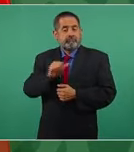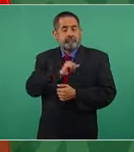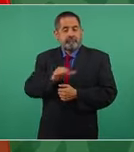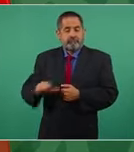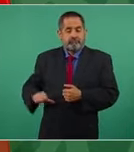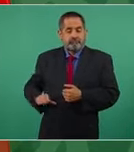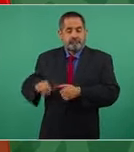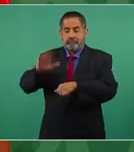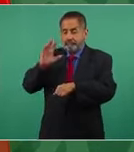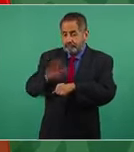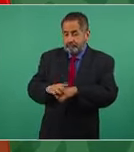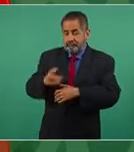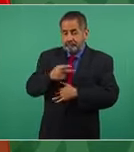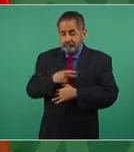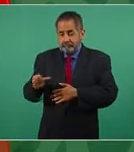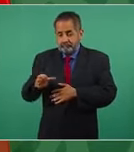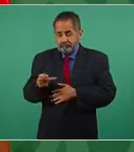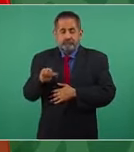donde hay más pobreza, ganó Morena,